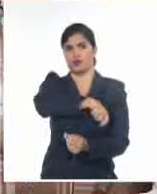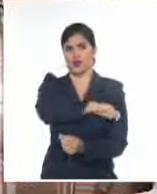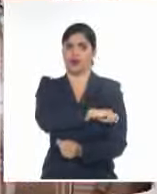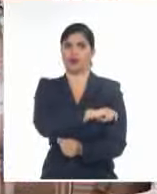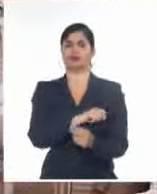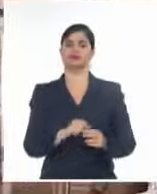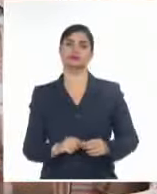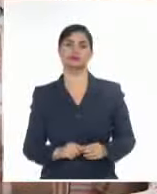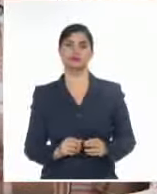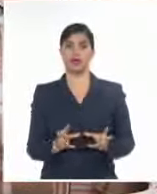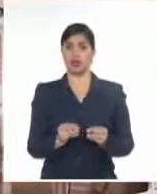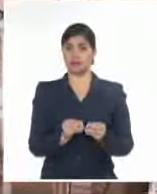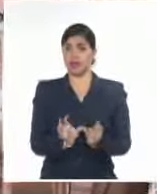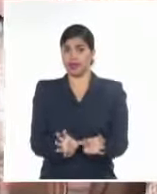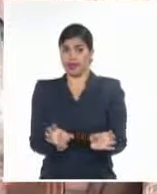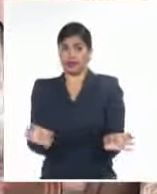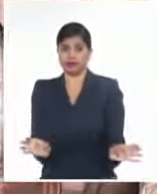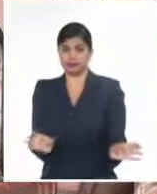en esta